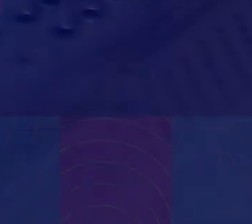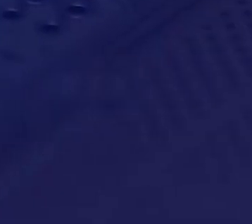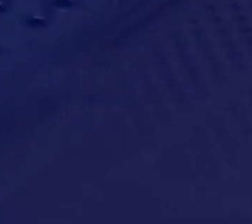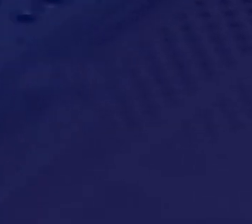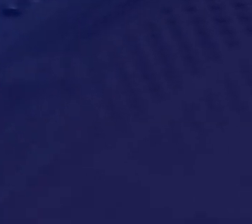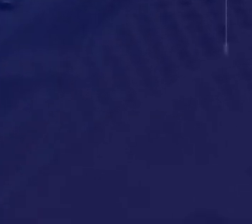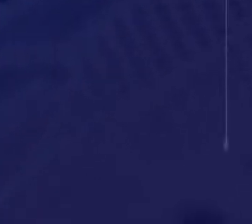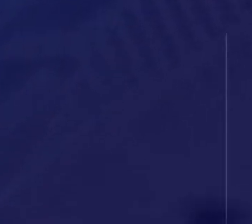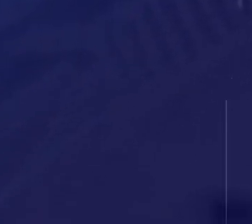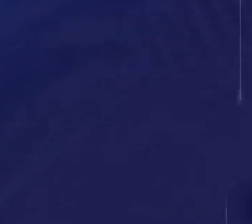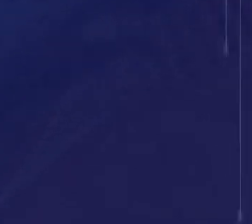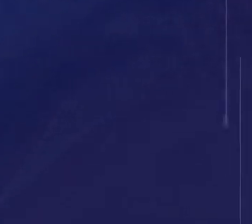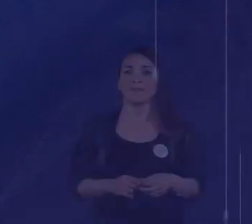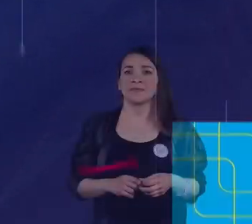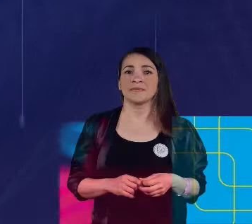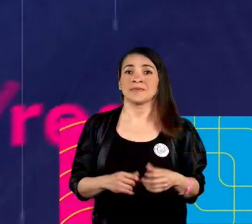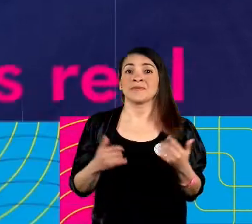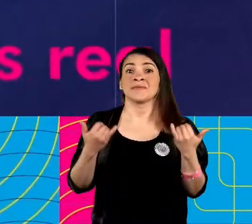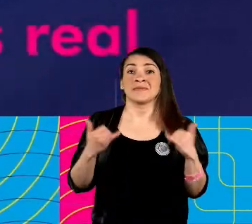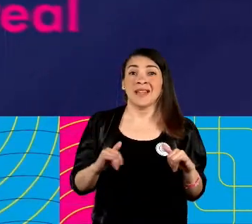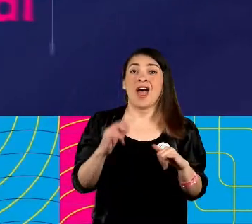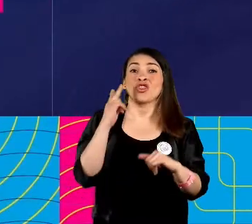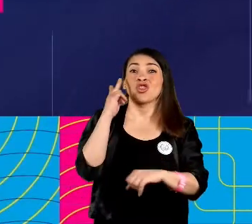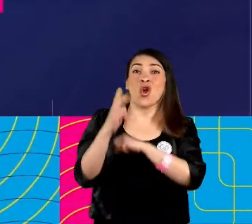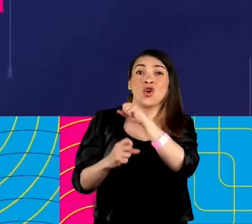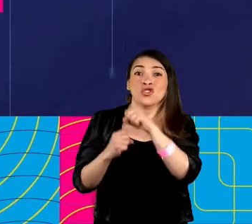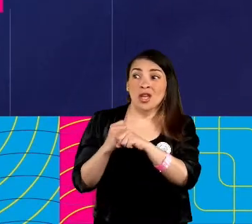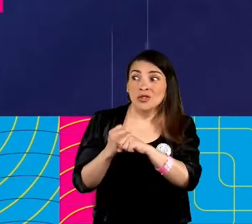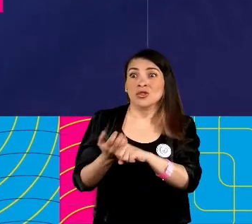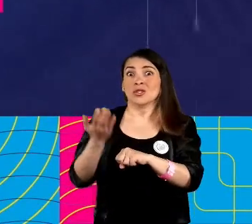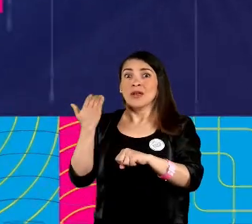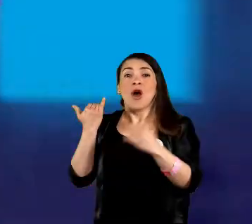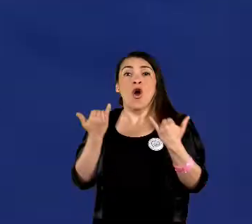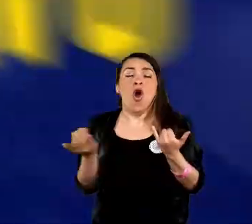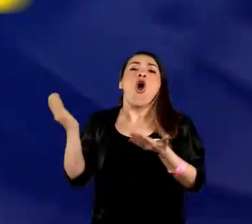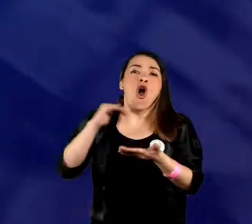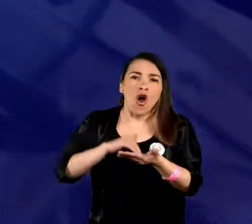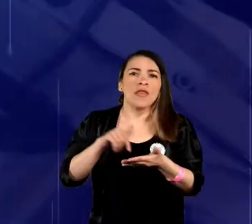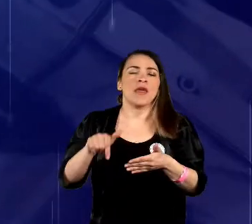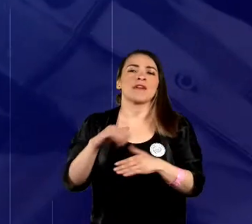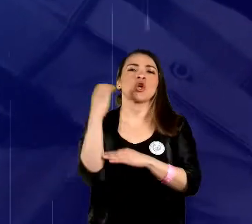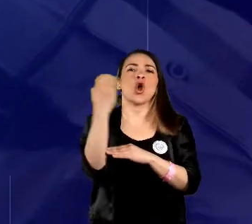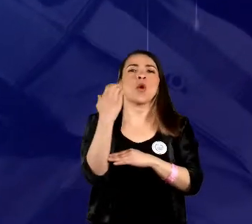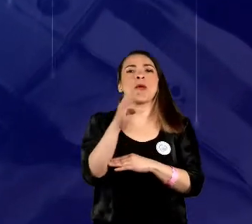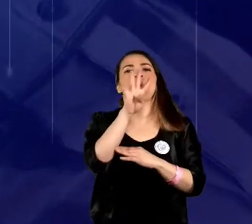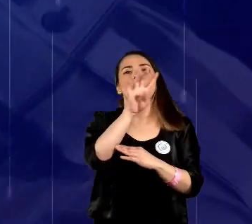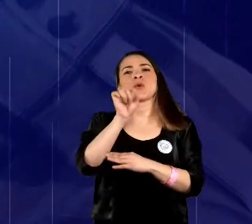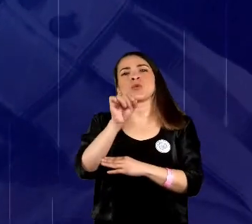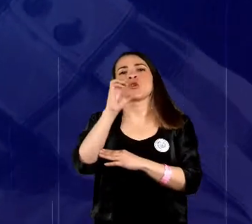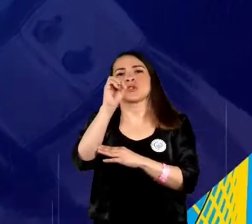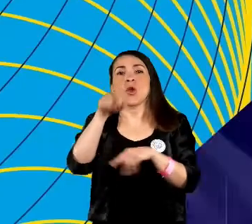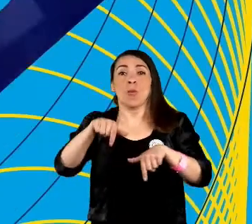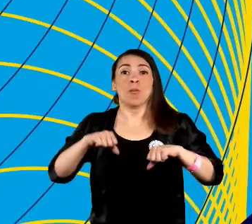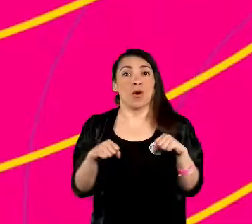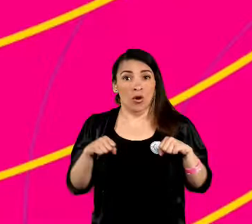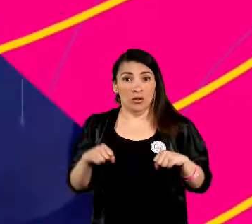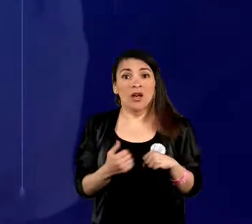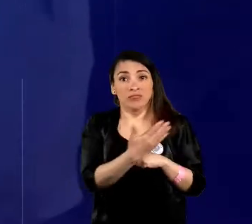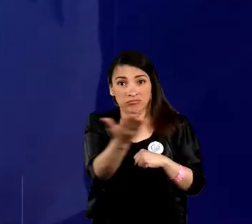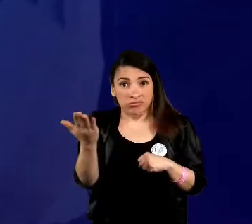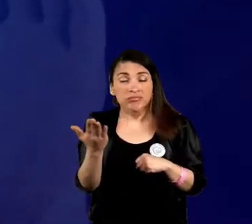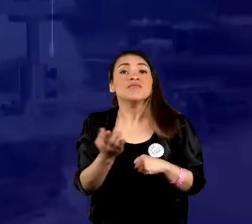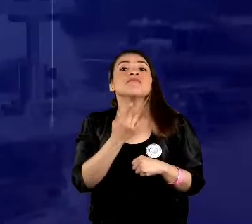después de dos años regresa a Colombia 4.0 a Bogotá y colombiano para Los amantes de la tecnología